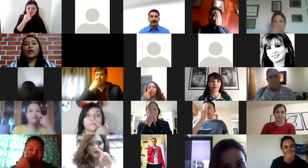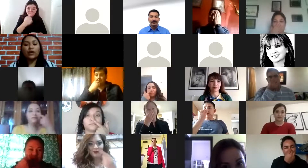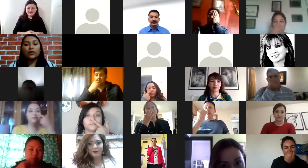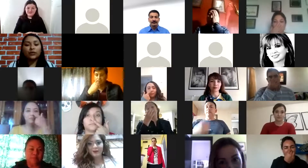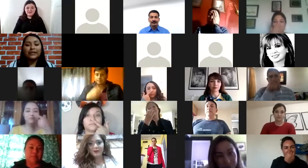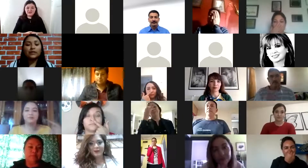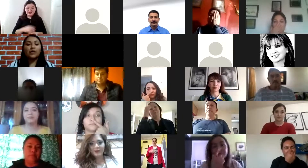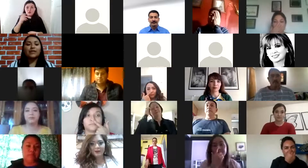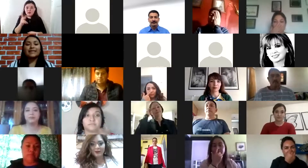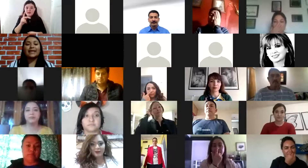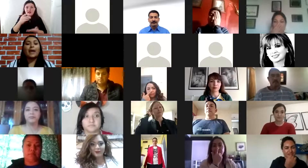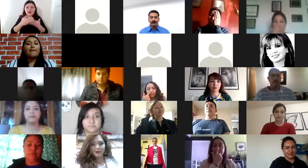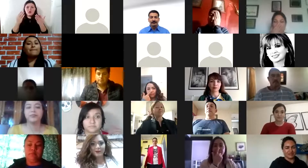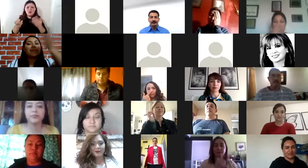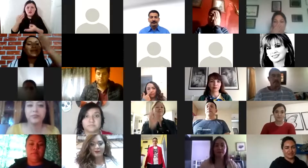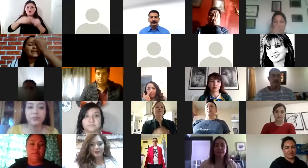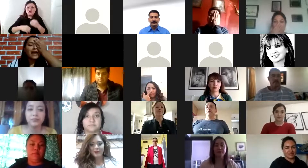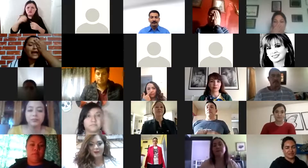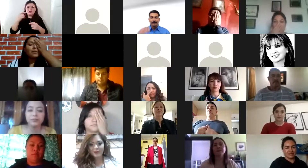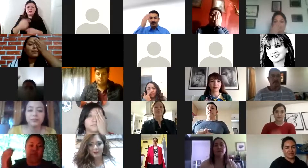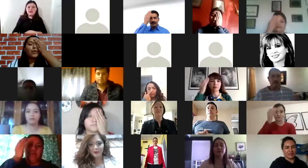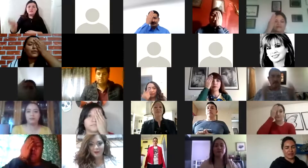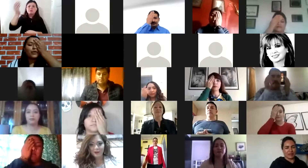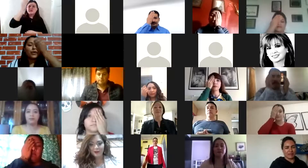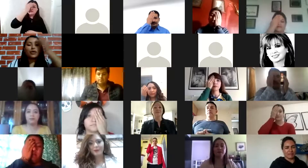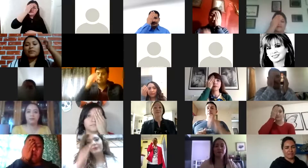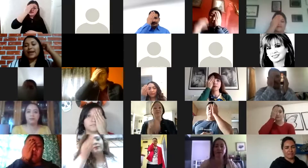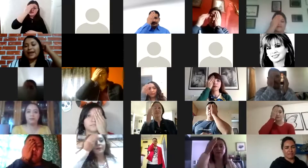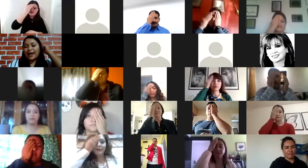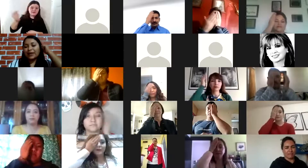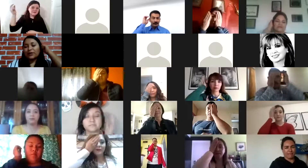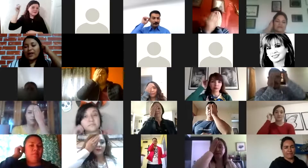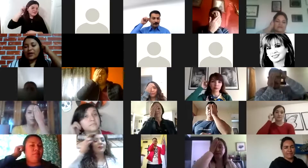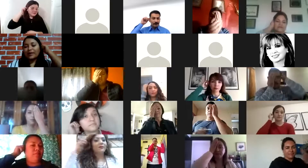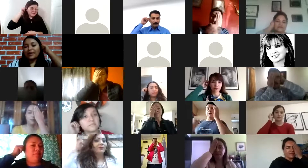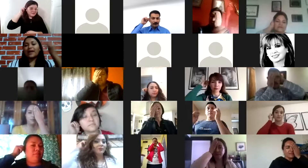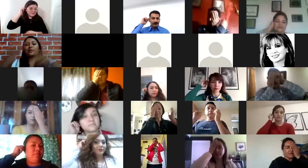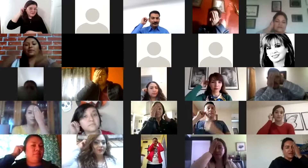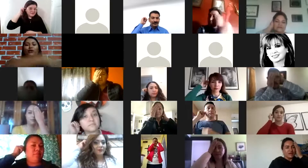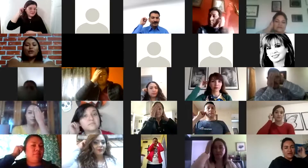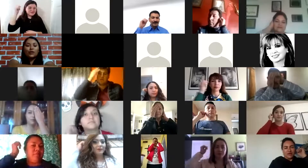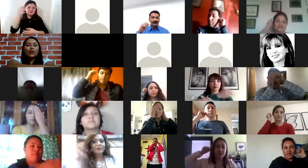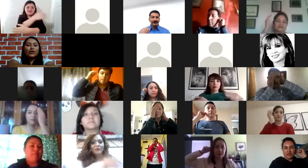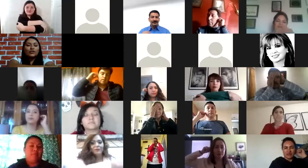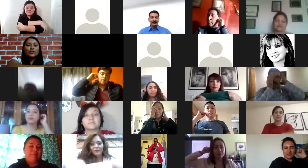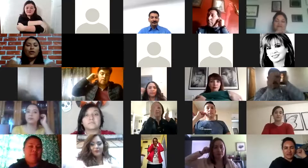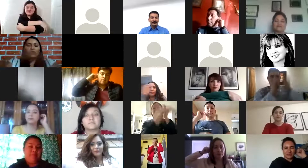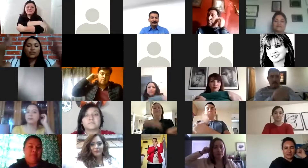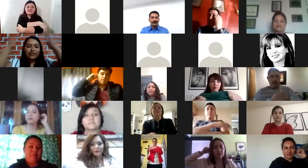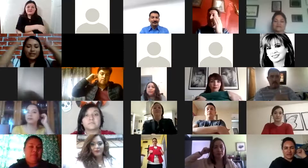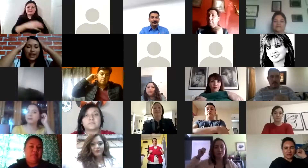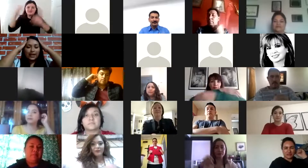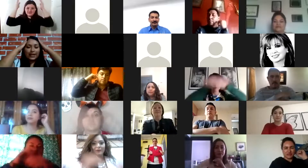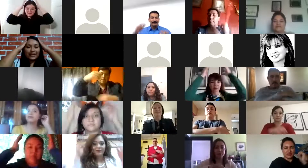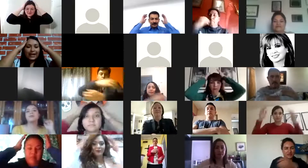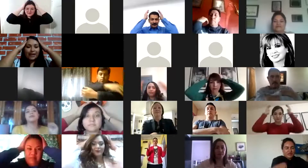hacerlo, pero ahora con un ritmo y dice, me tapo un ojo, me agarro la oreja, me toco los